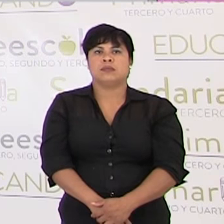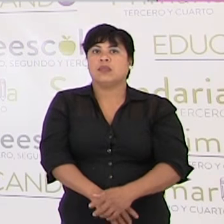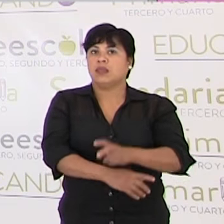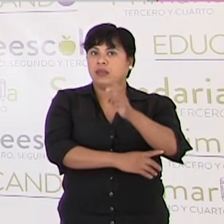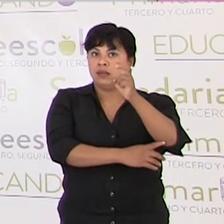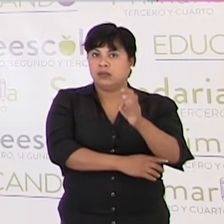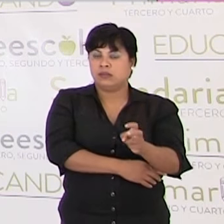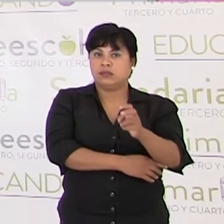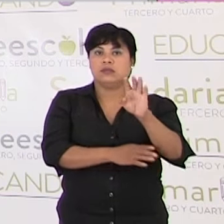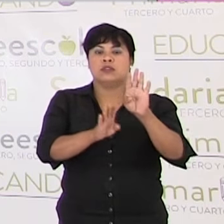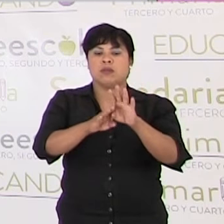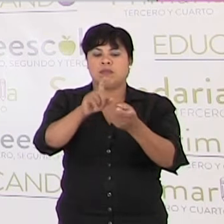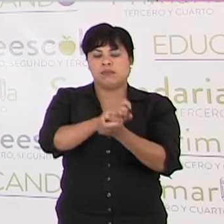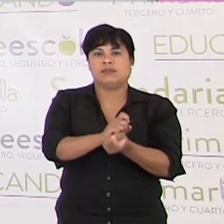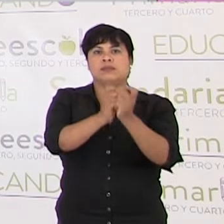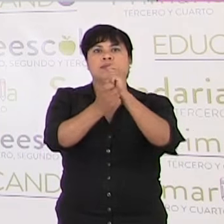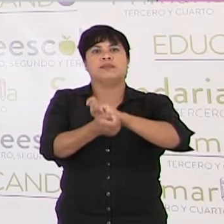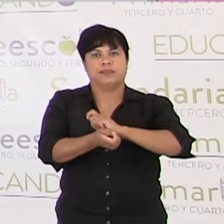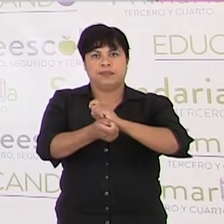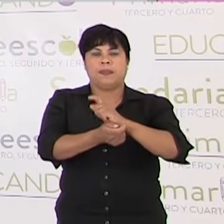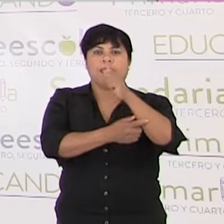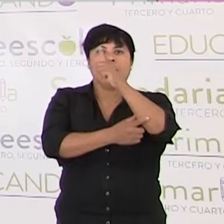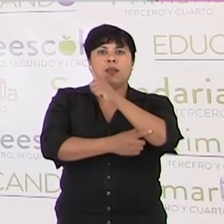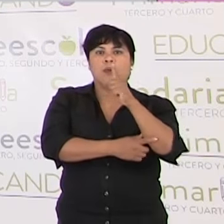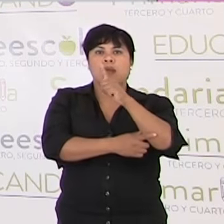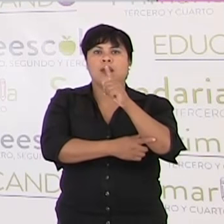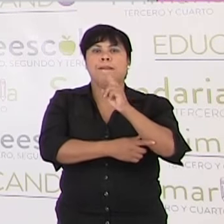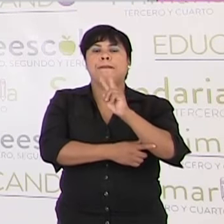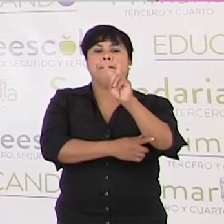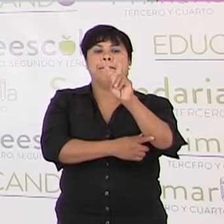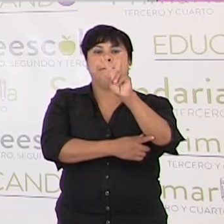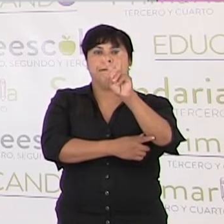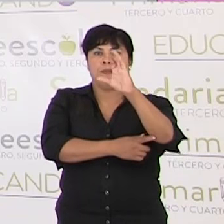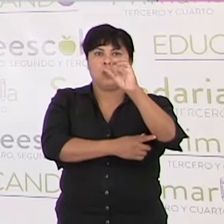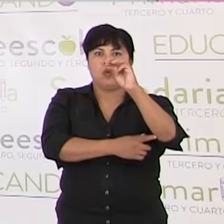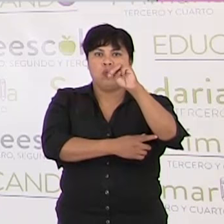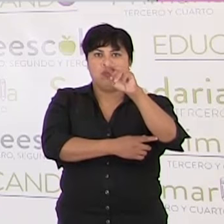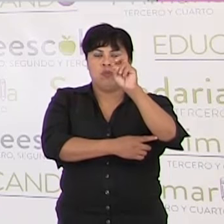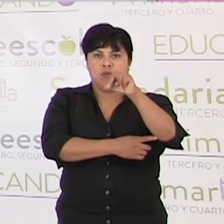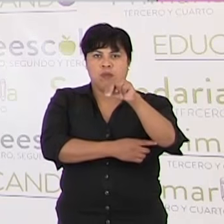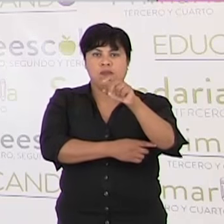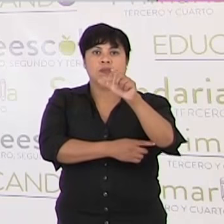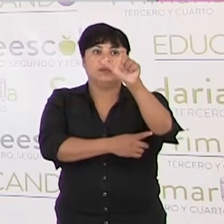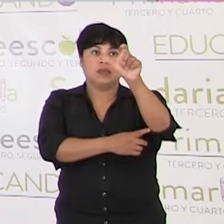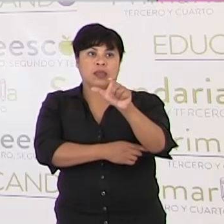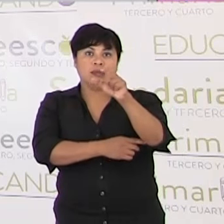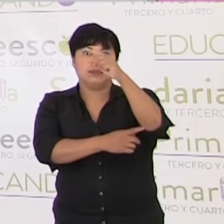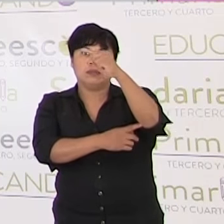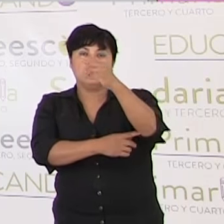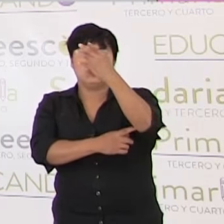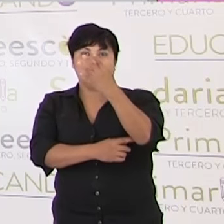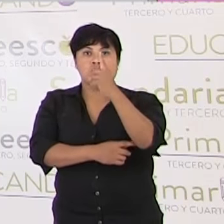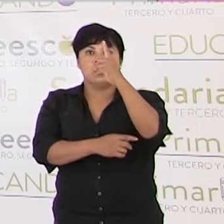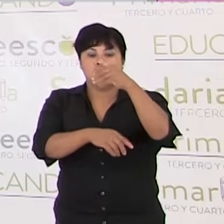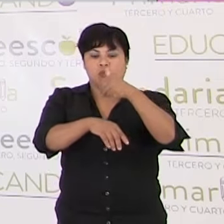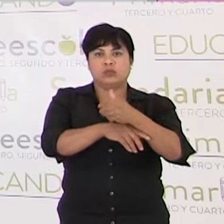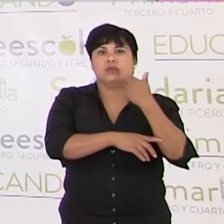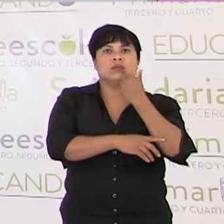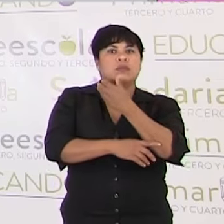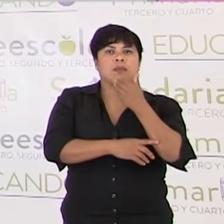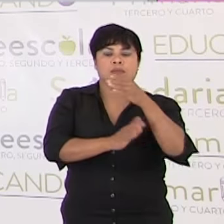Esta sería la traducción al lenguaje verbal o al lenguaje común. X menos 4, un número